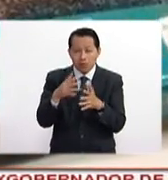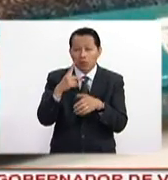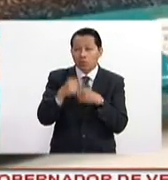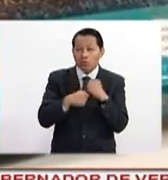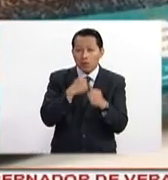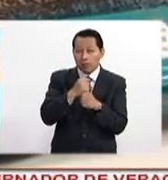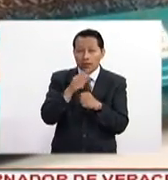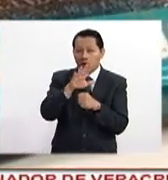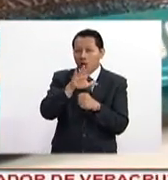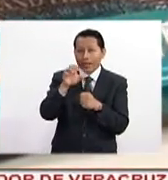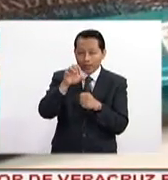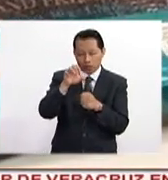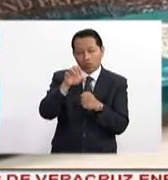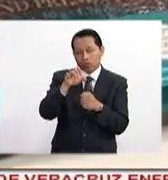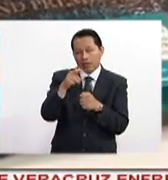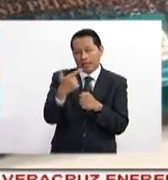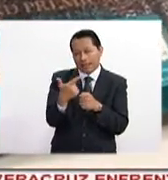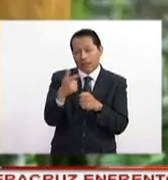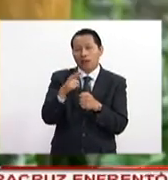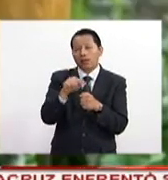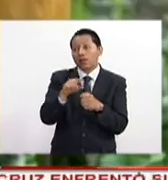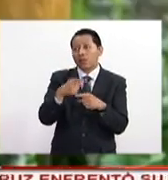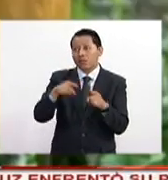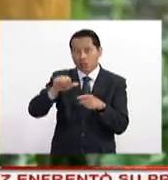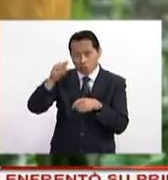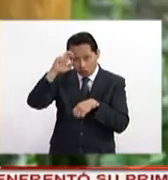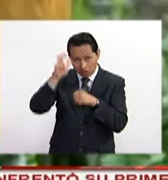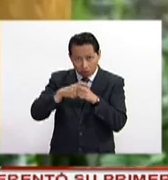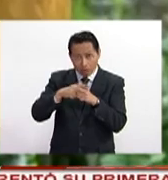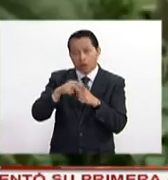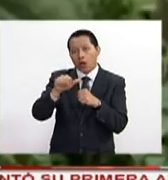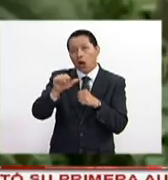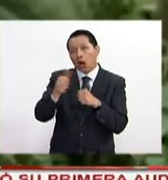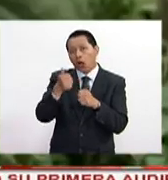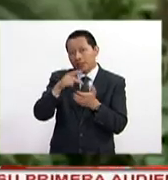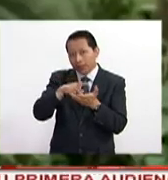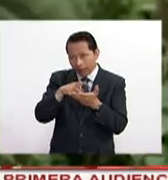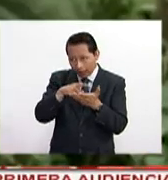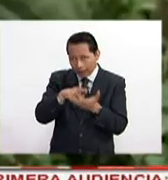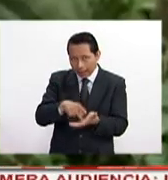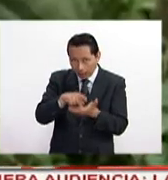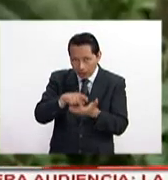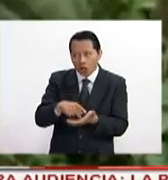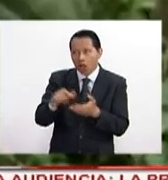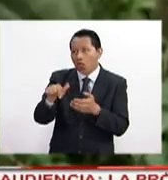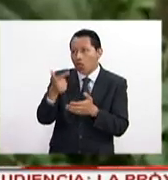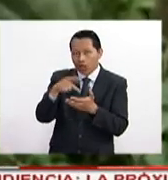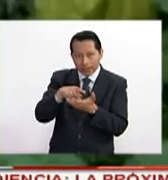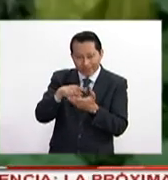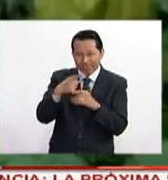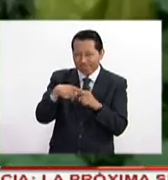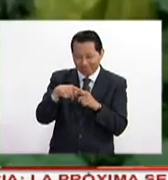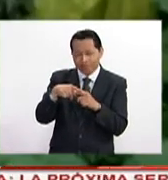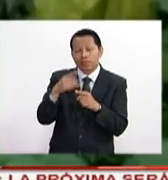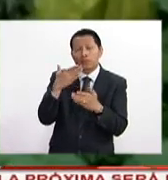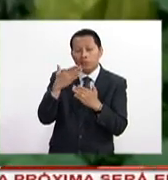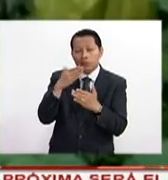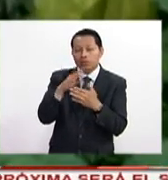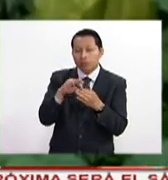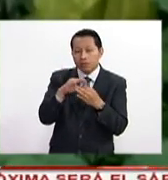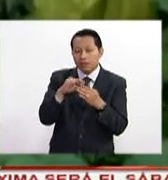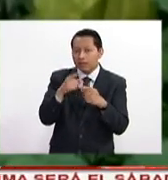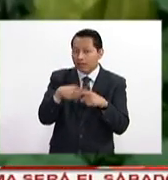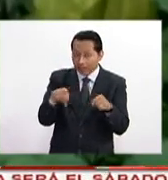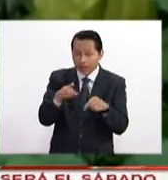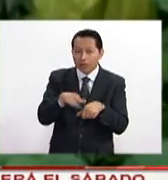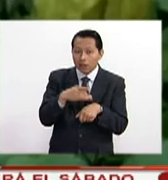año, cuando en países europeos se consume más de 11 kilos o 12 kilos o cosas así. Pero bueno, yo creo que en esas estadísticas no toman en cuenta lo que tomamos